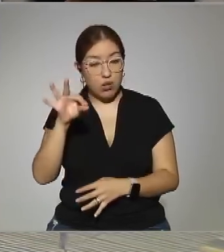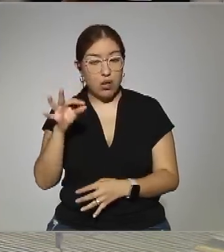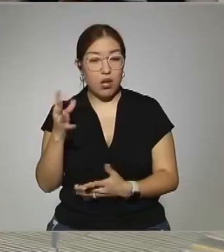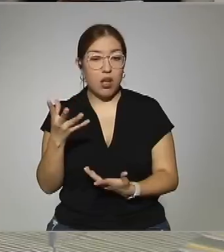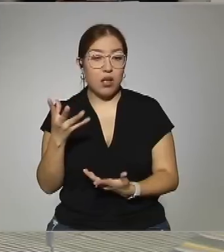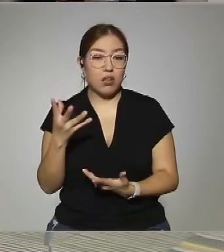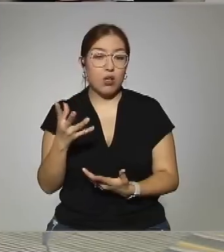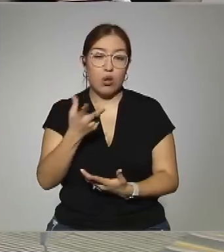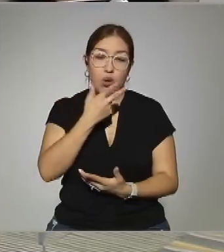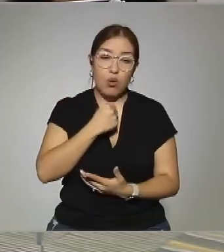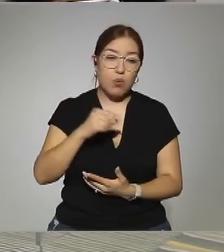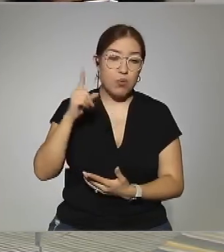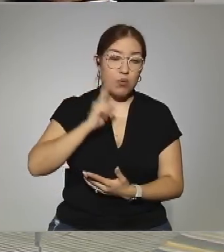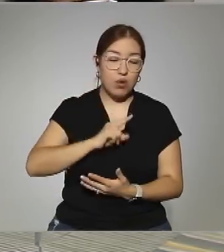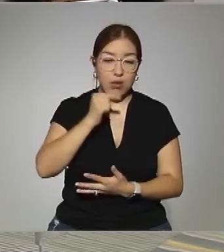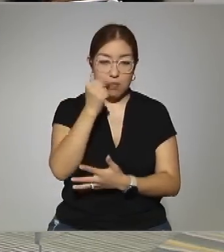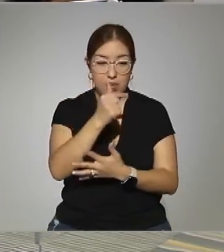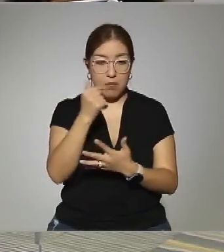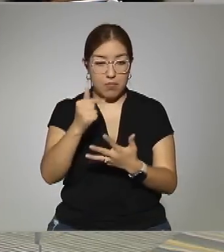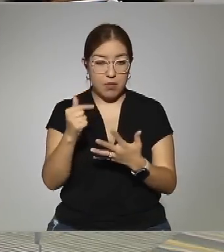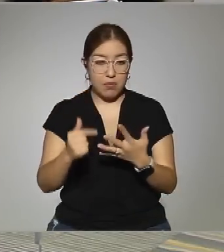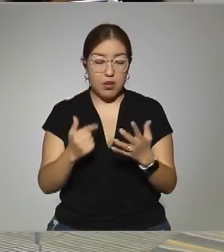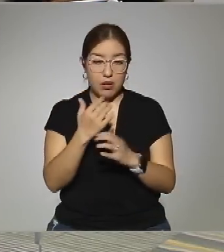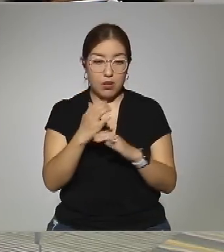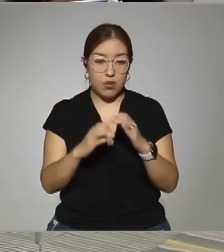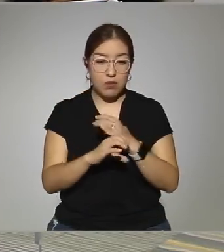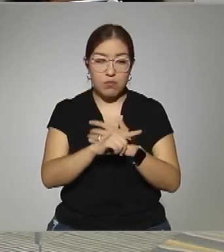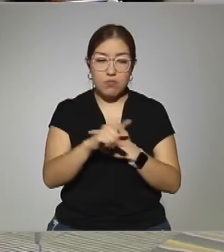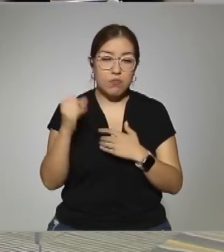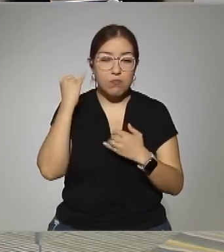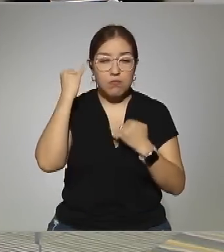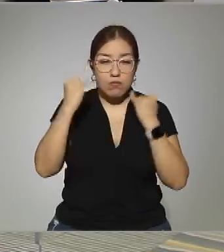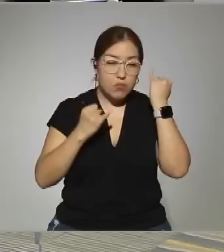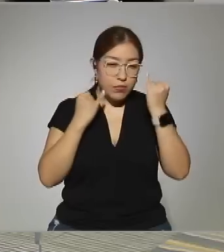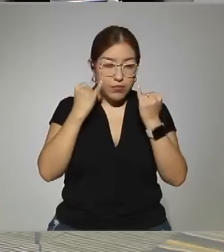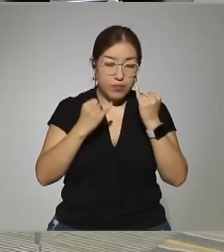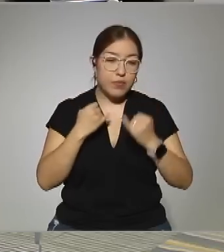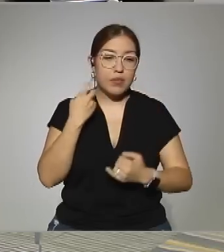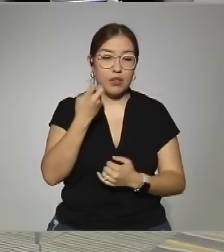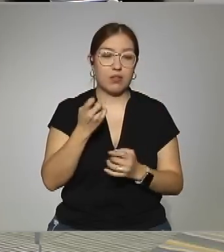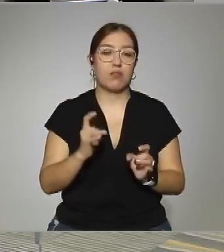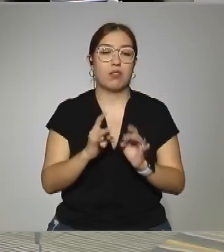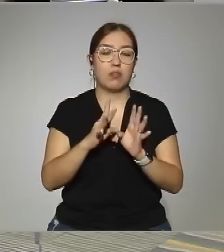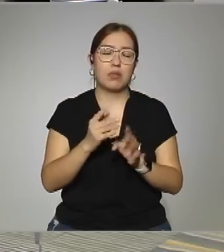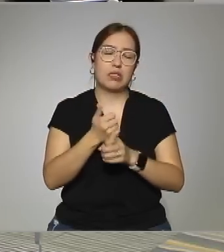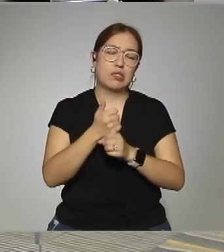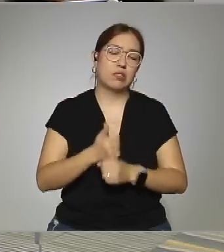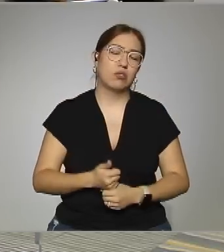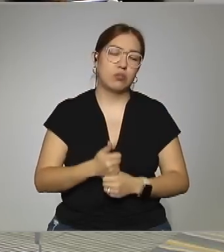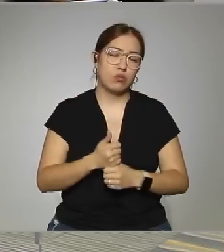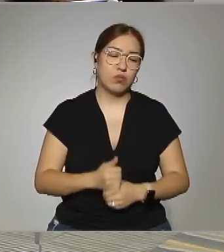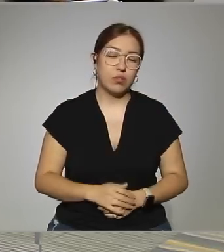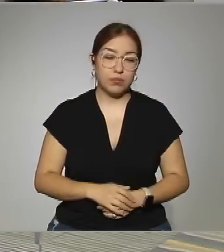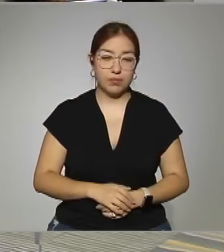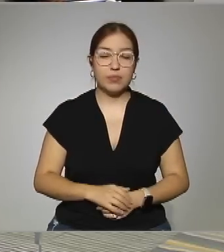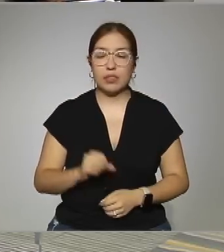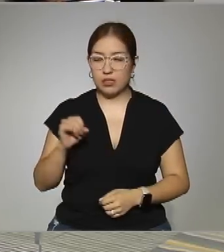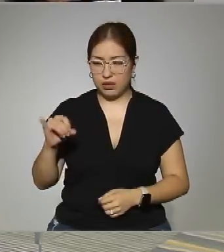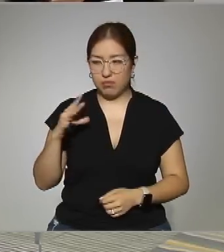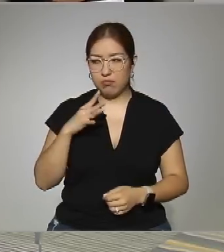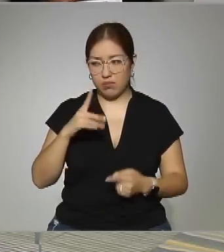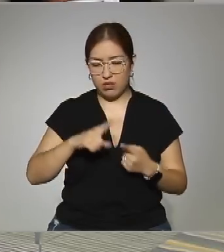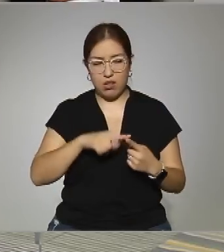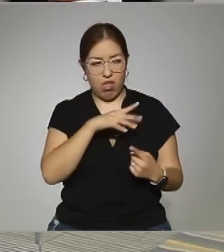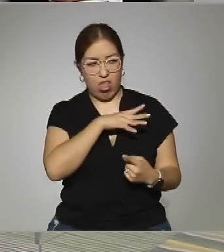orientación sexual. O sea, todas esas, algunas otras cosas se les ocurren que marcan estos dolores. Además de esta exclusión